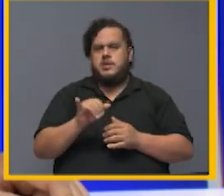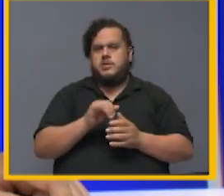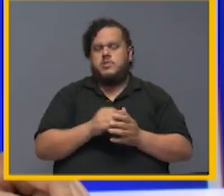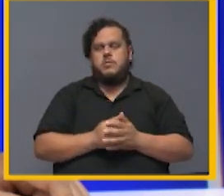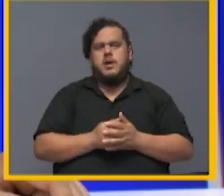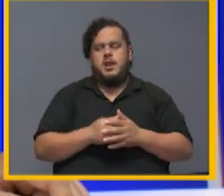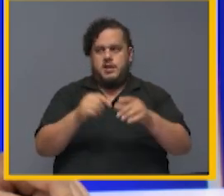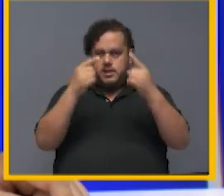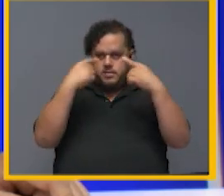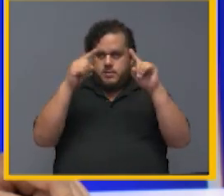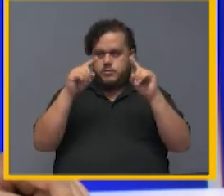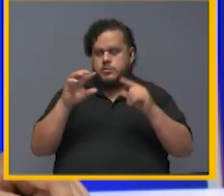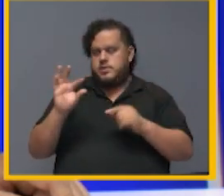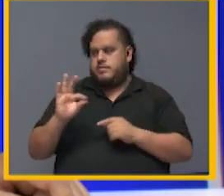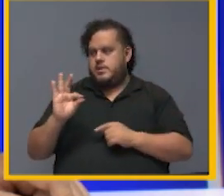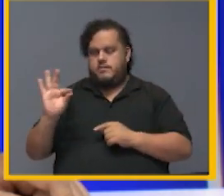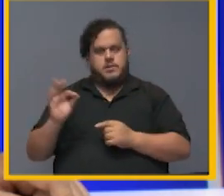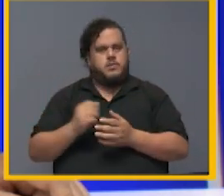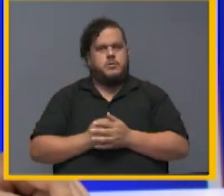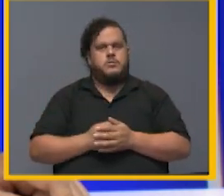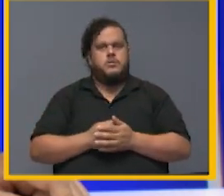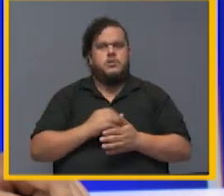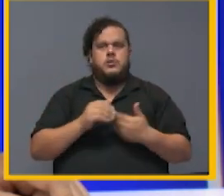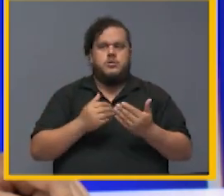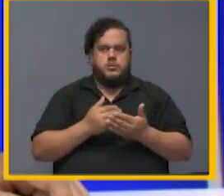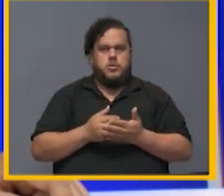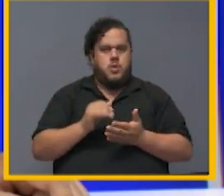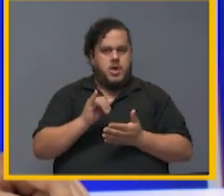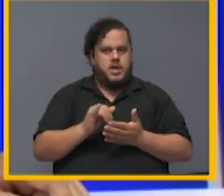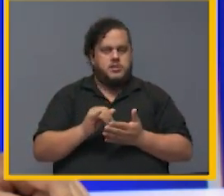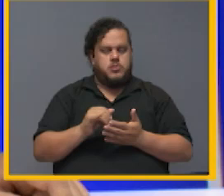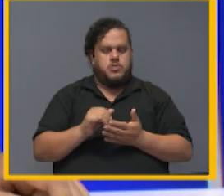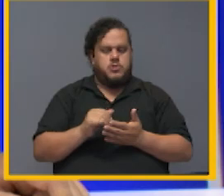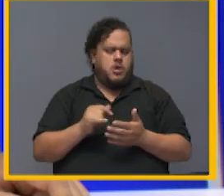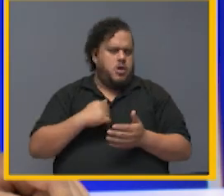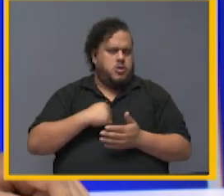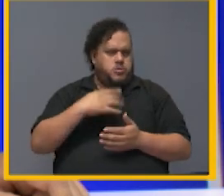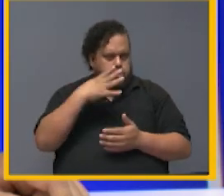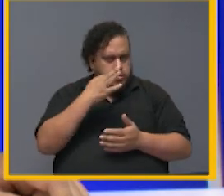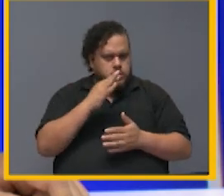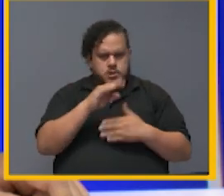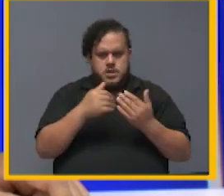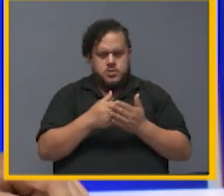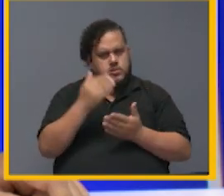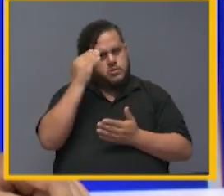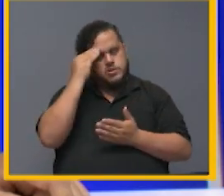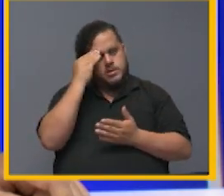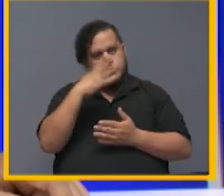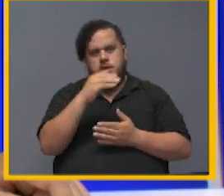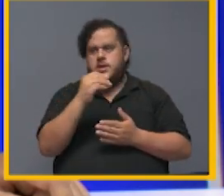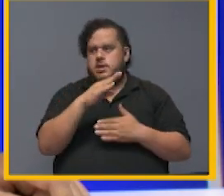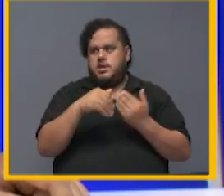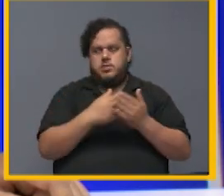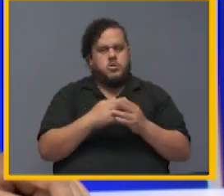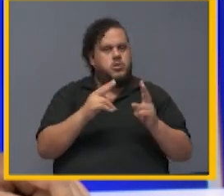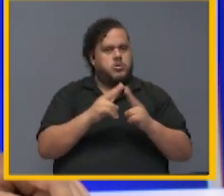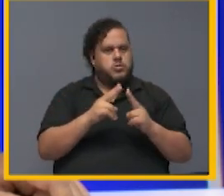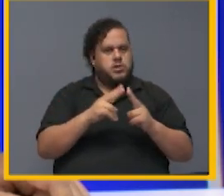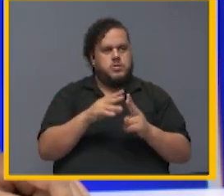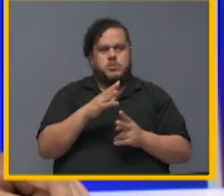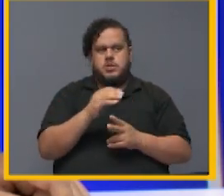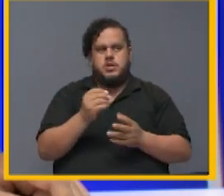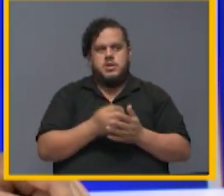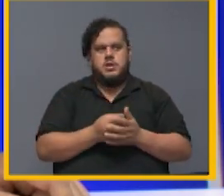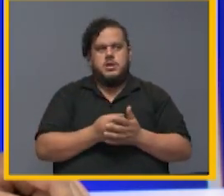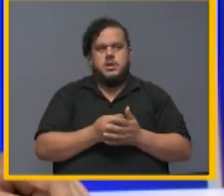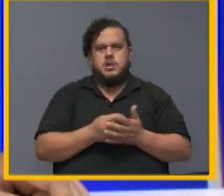de Fernán Faerrón, el famoso rollo de Fernán Faerrón, yo creo que todos lo sabemos y todos lo conocimos y fue